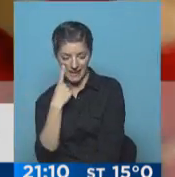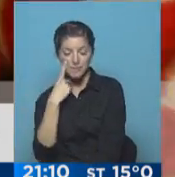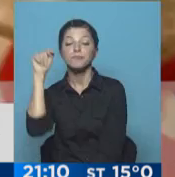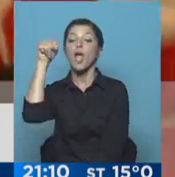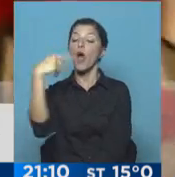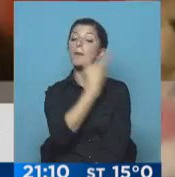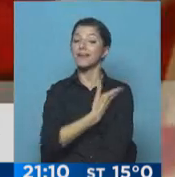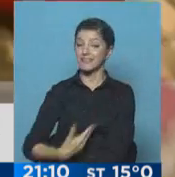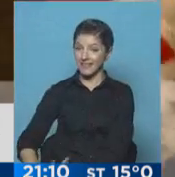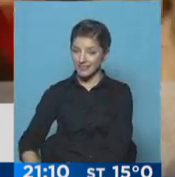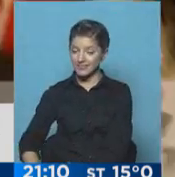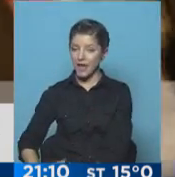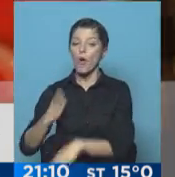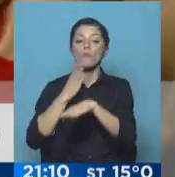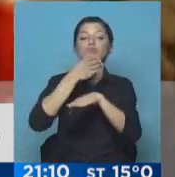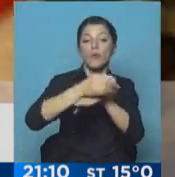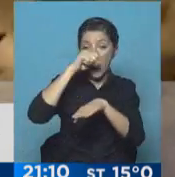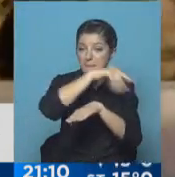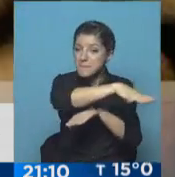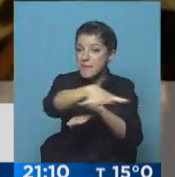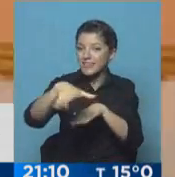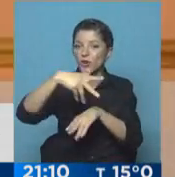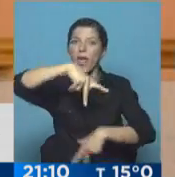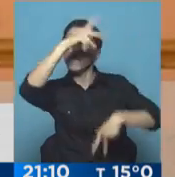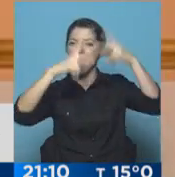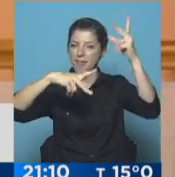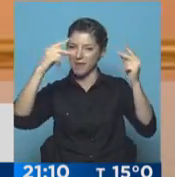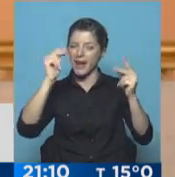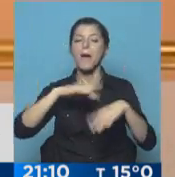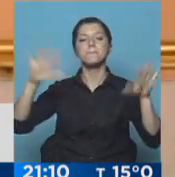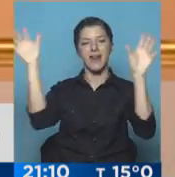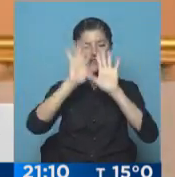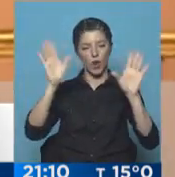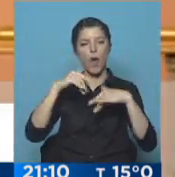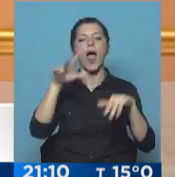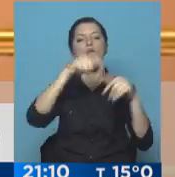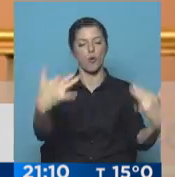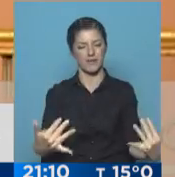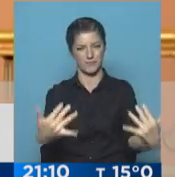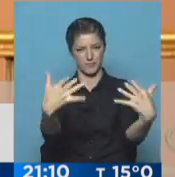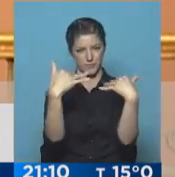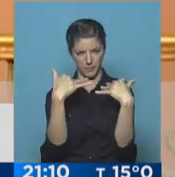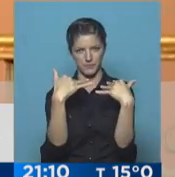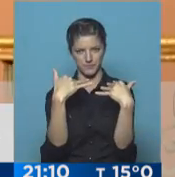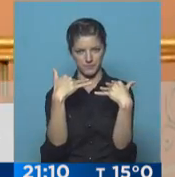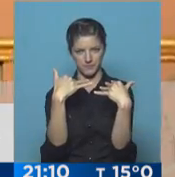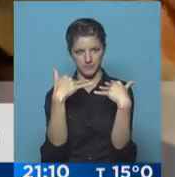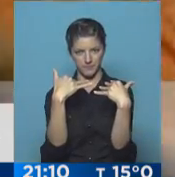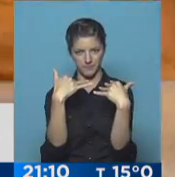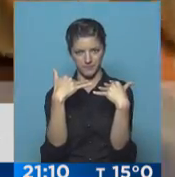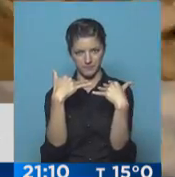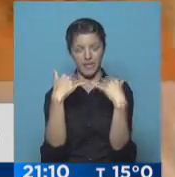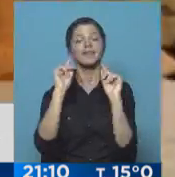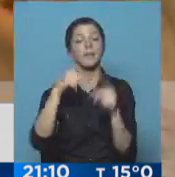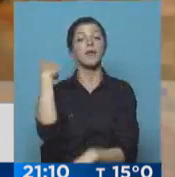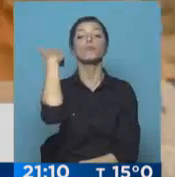se acercó al patio de las Palmeras para saludar a la militancia allí reunida y